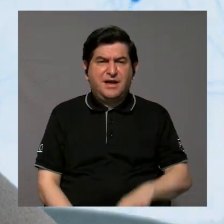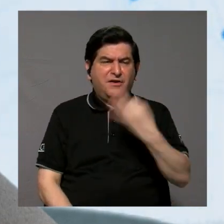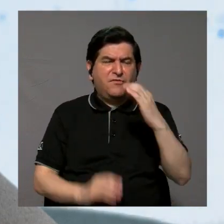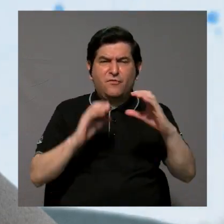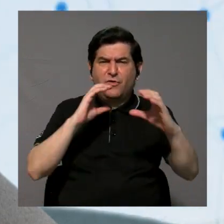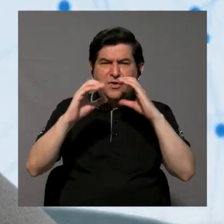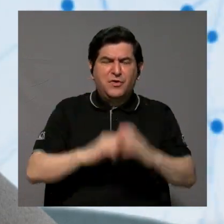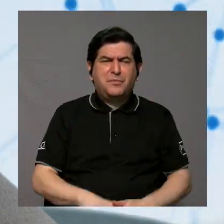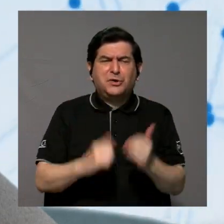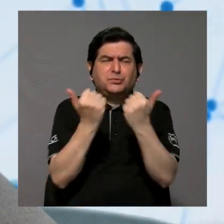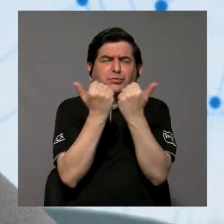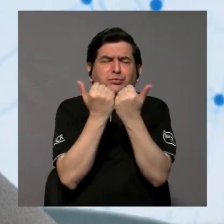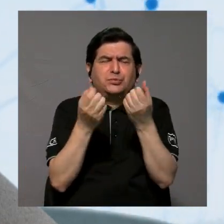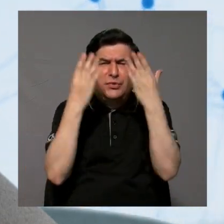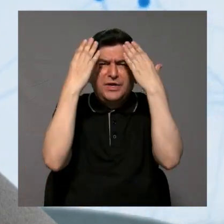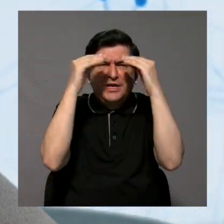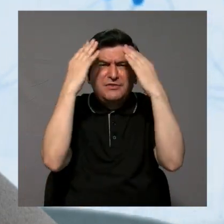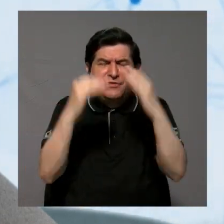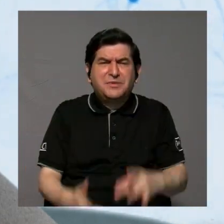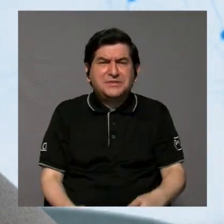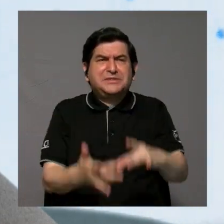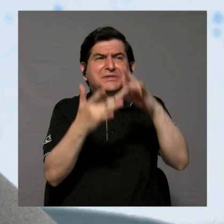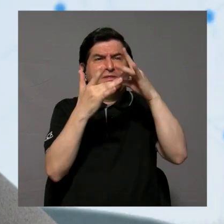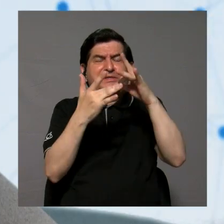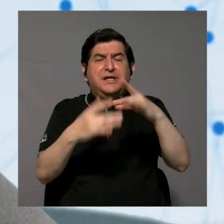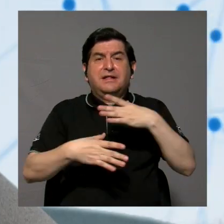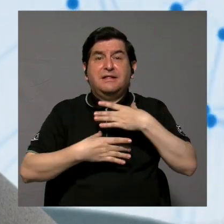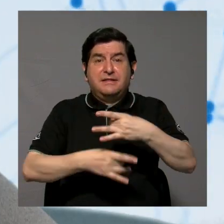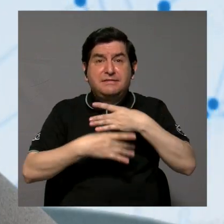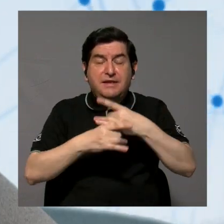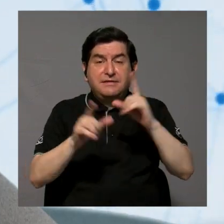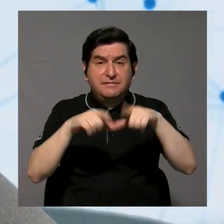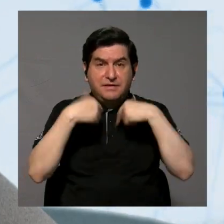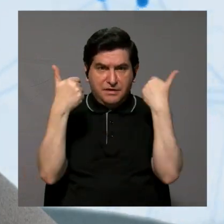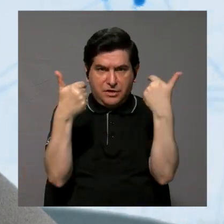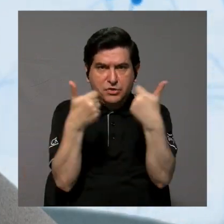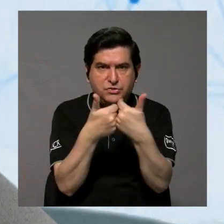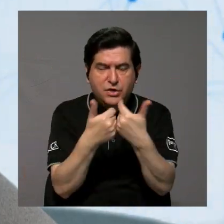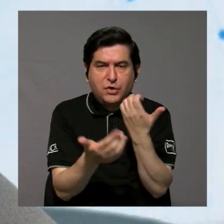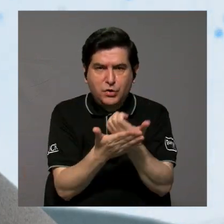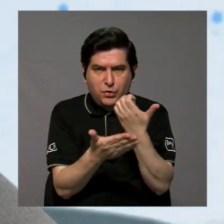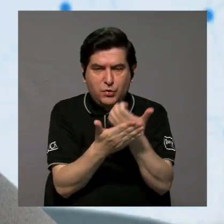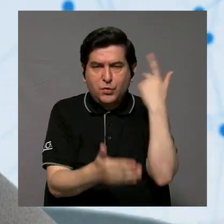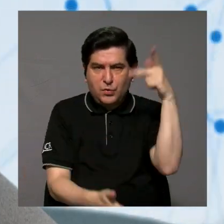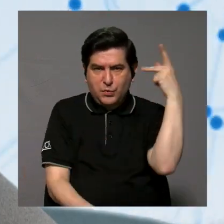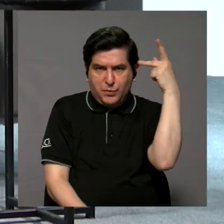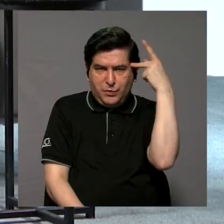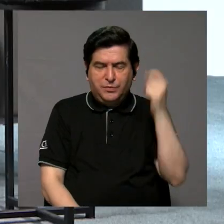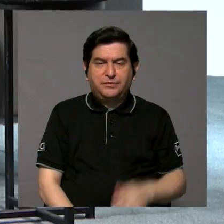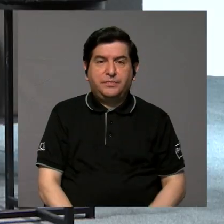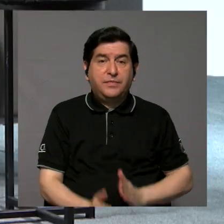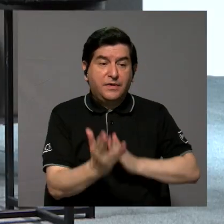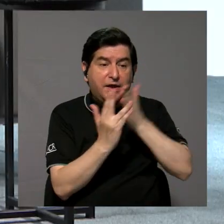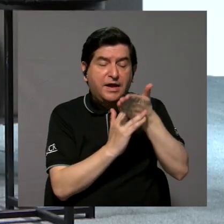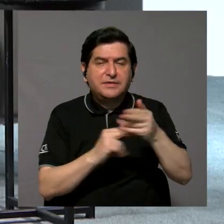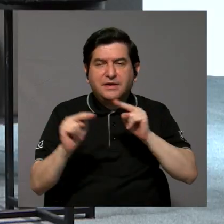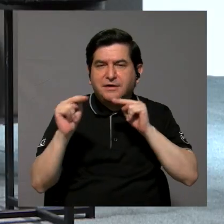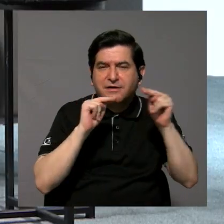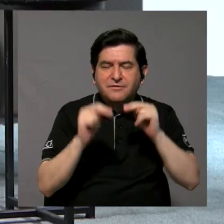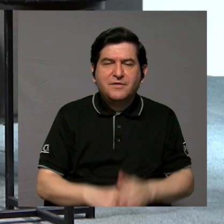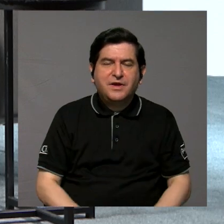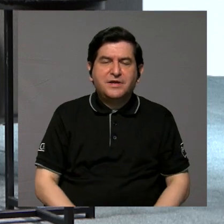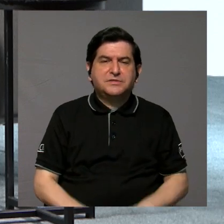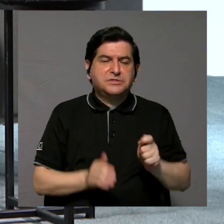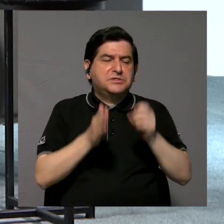medios de comunicación con información que es particularmente de interés para estos grupos económicos o políticos, a través del lobby, a través de